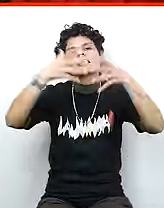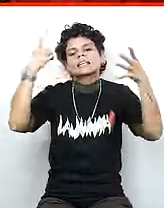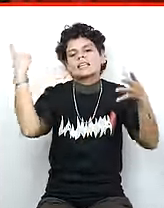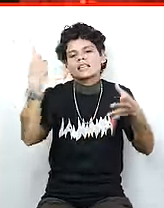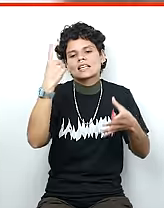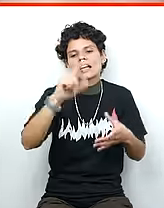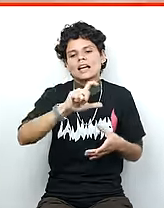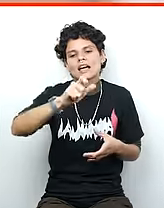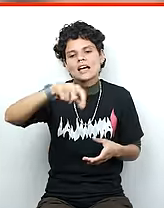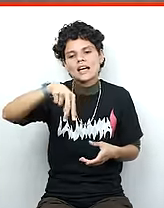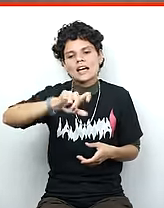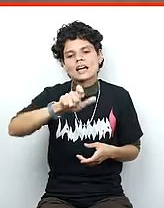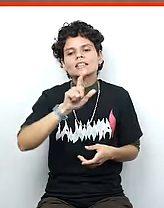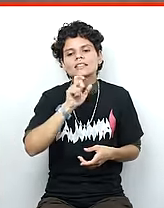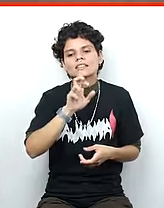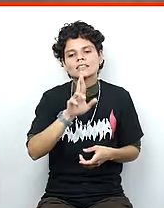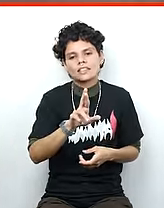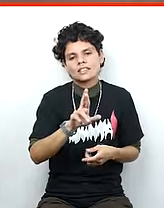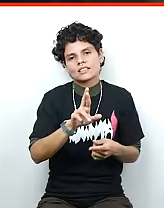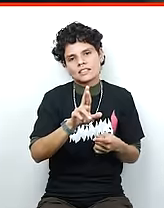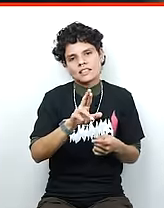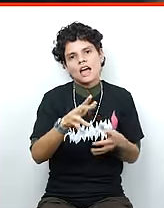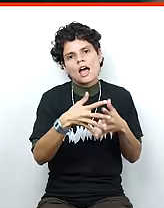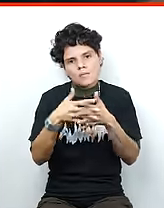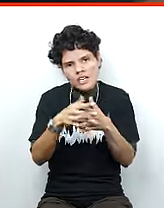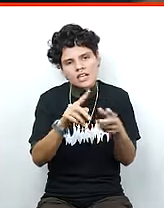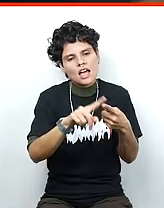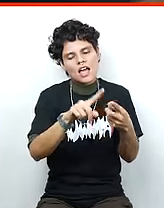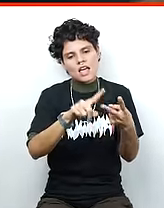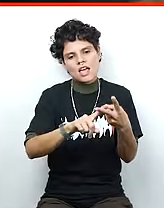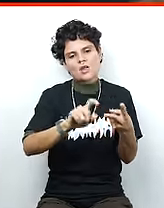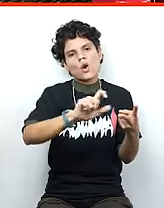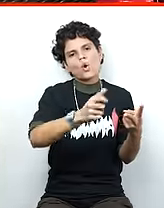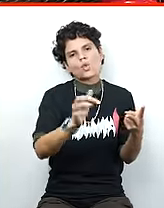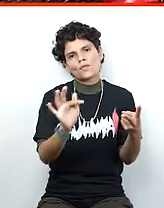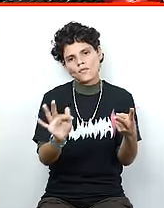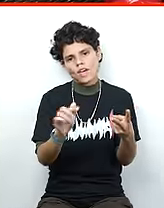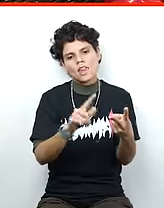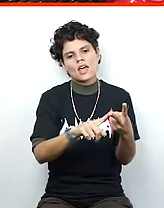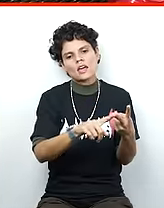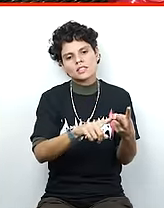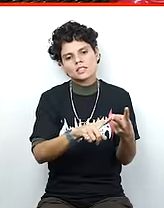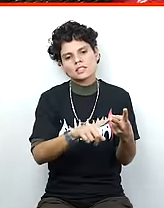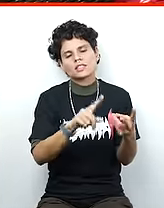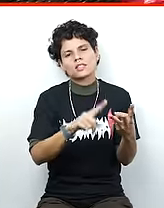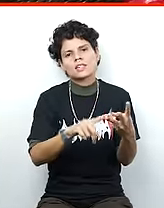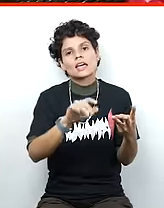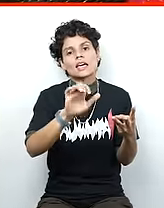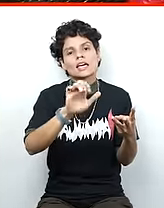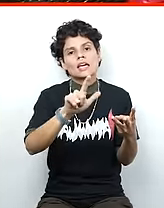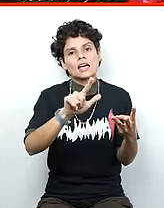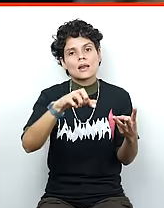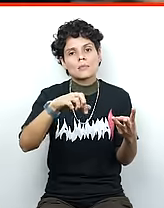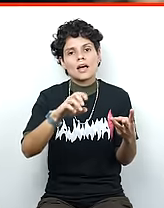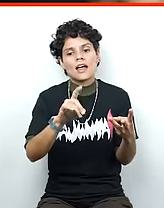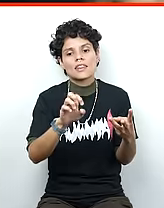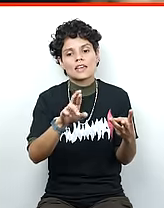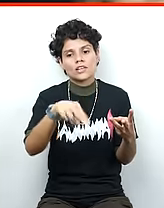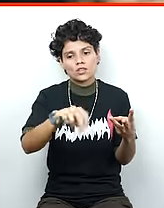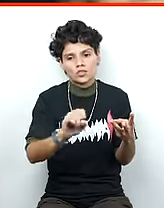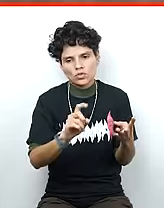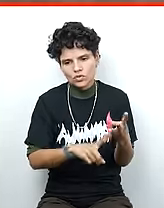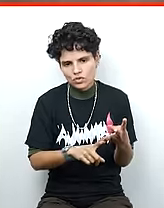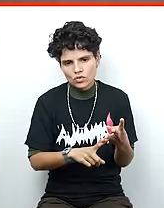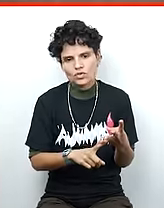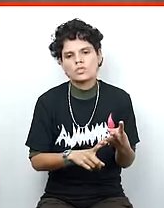magnitud. Gangster americano, Goodfellas. Gangster americano, Denzel Washington. Sí. Goodfellas, Padrino. Sí. Ya. La 1, la 2,